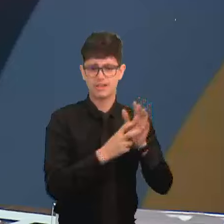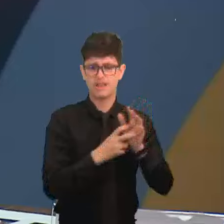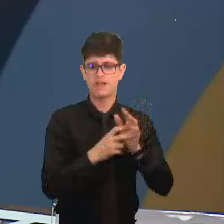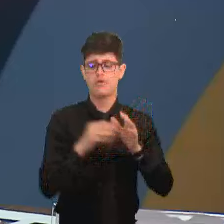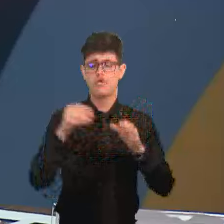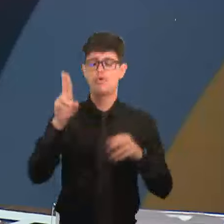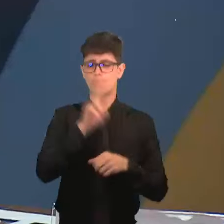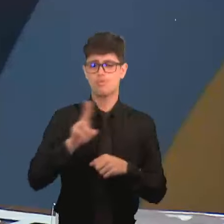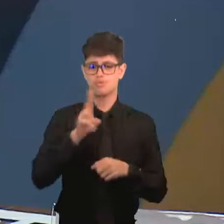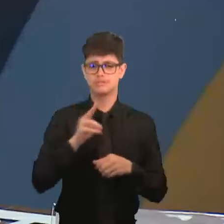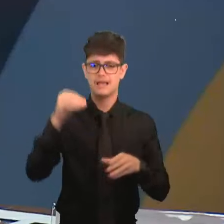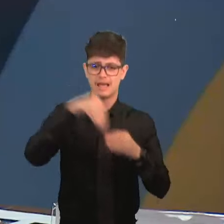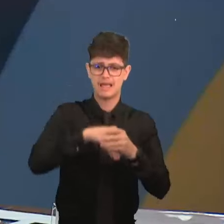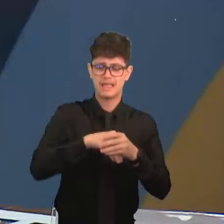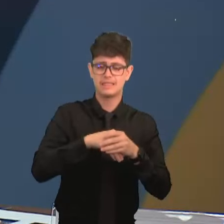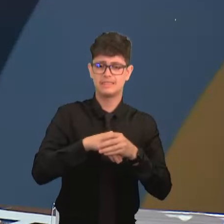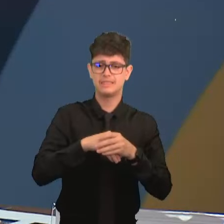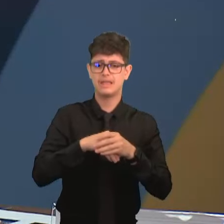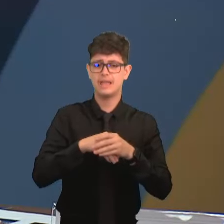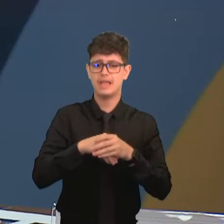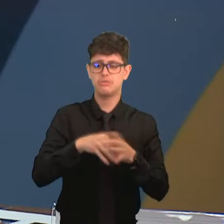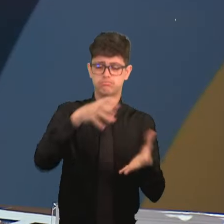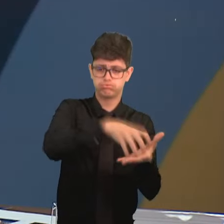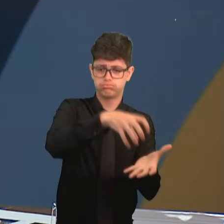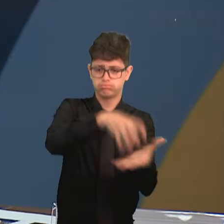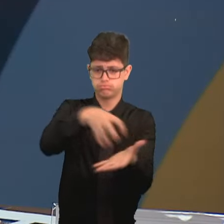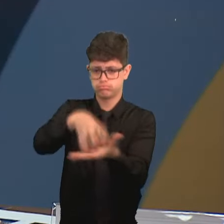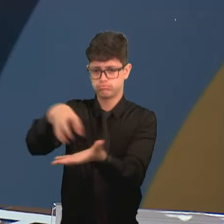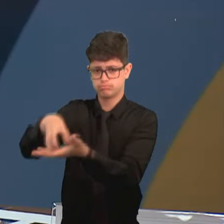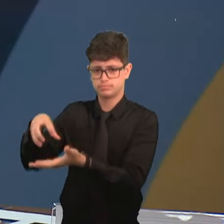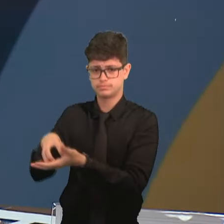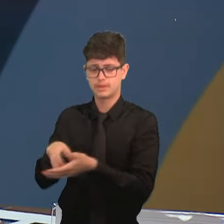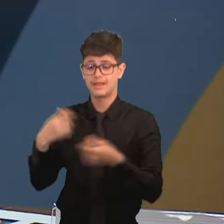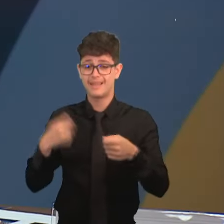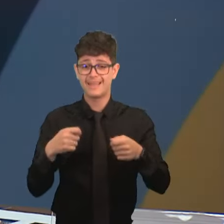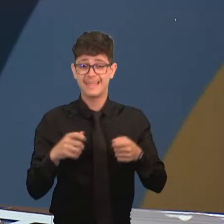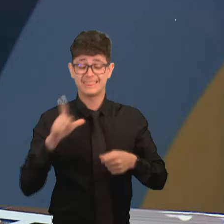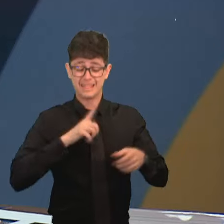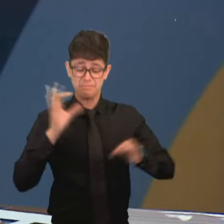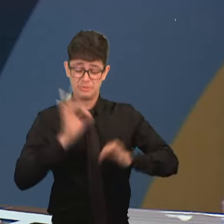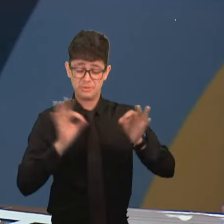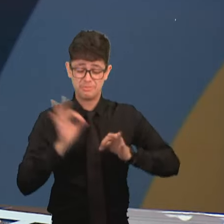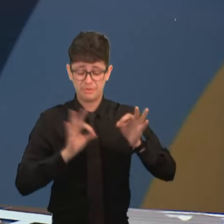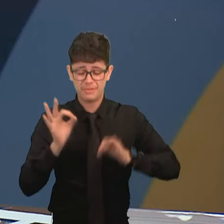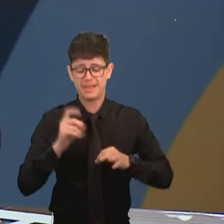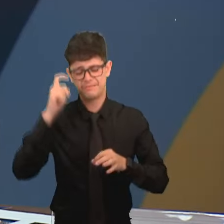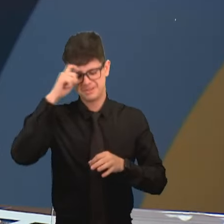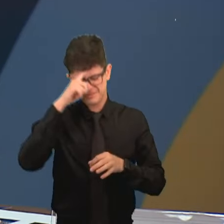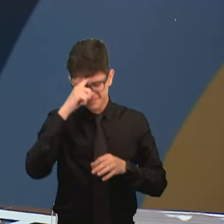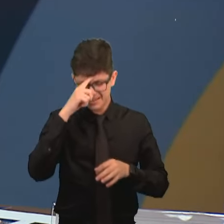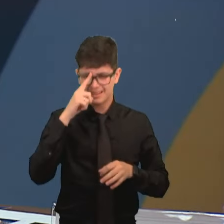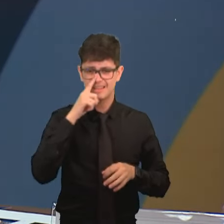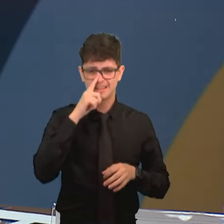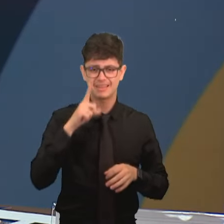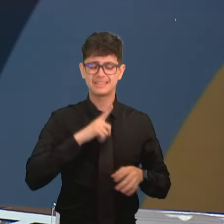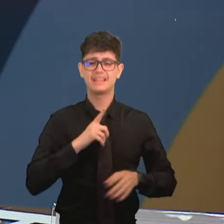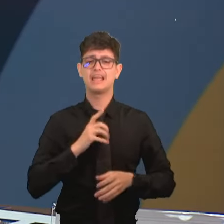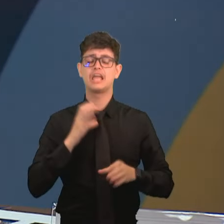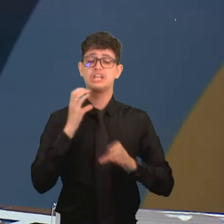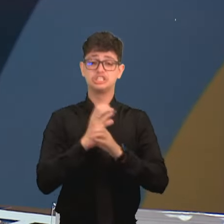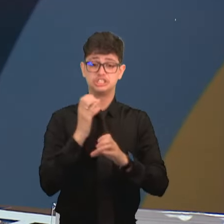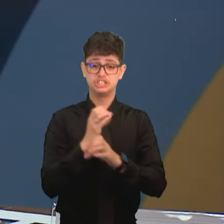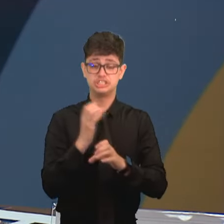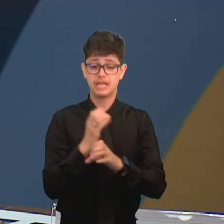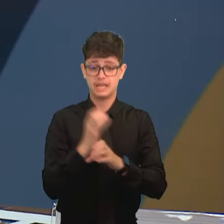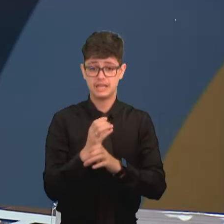varias áreas. Son problemas técnicos, pero son problemas que requieren un diálogo entre la ciencia de la computación, ingeniería y